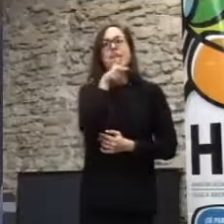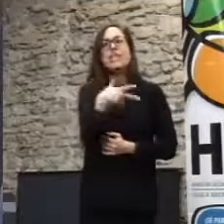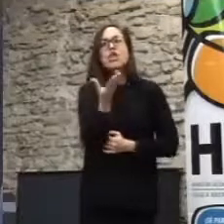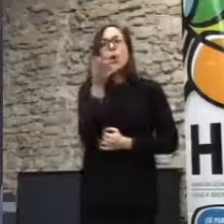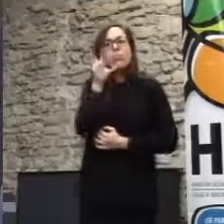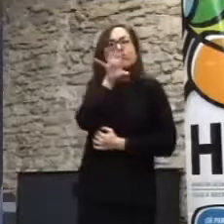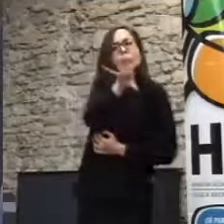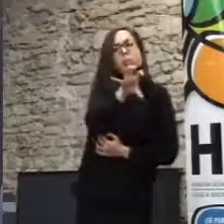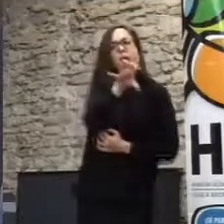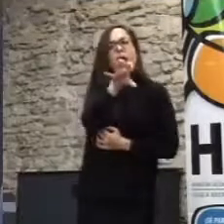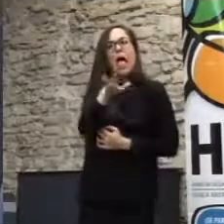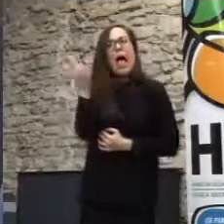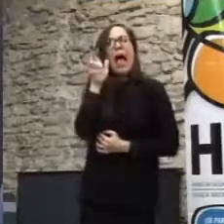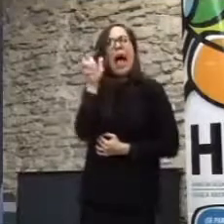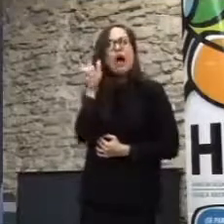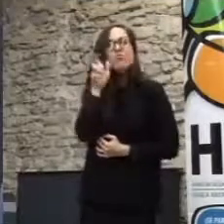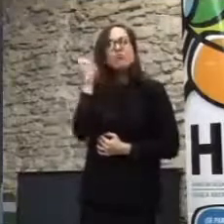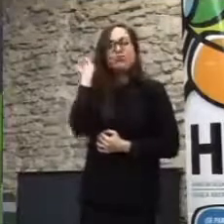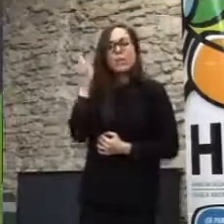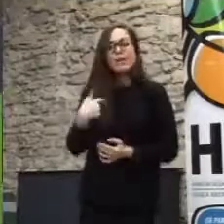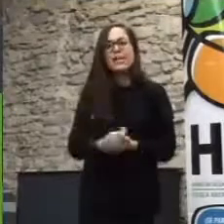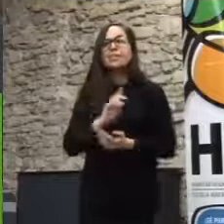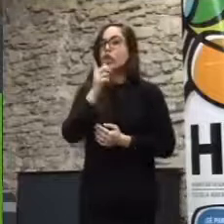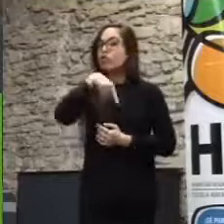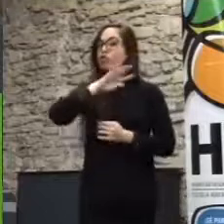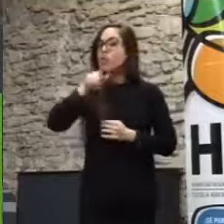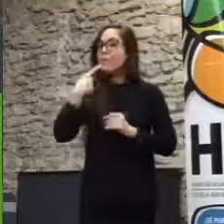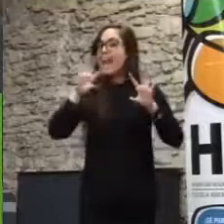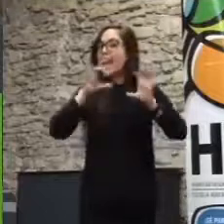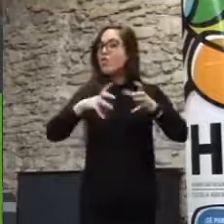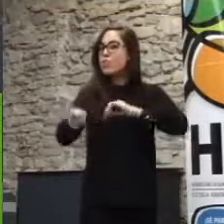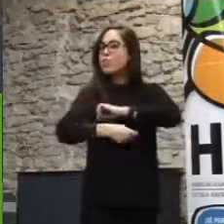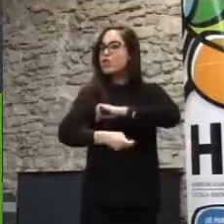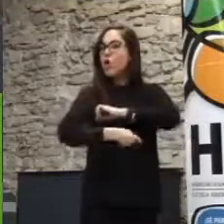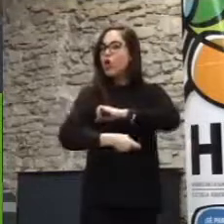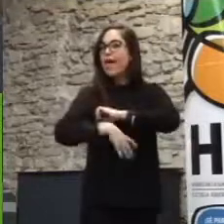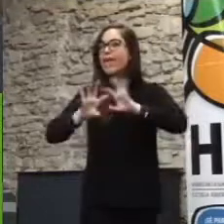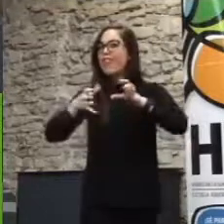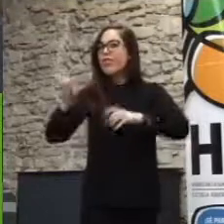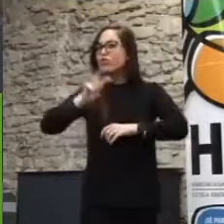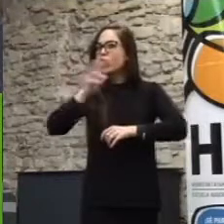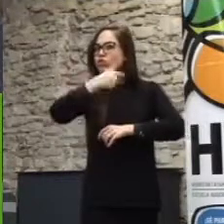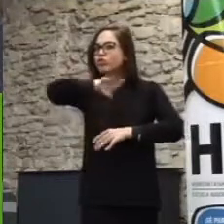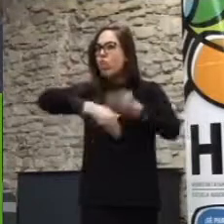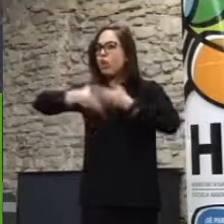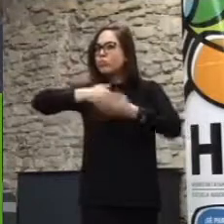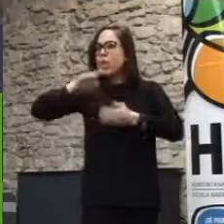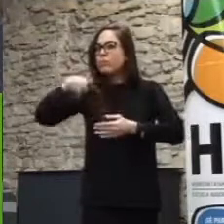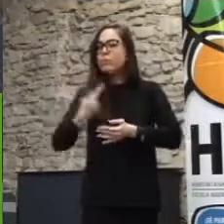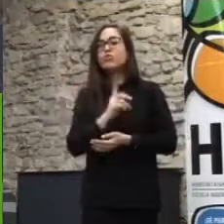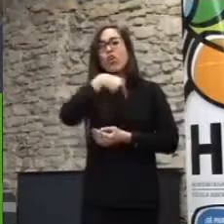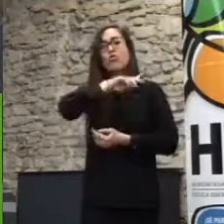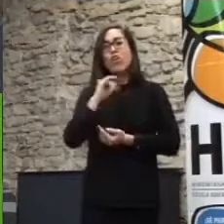también hacemos un programa de radio en Radio Vitoria, también otro en Alaveri y demás. En nuestro caso no tenemos redactor o redactora